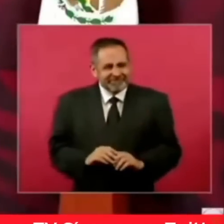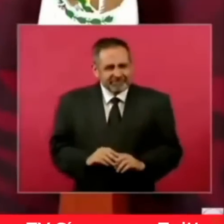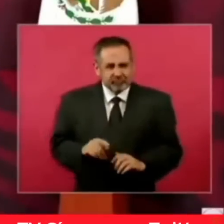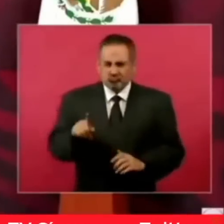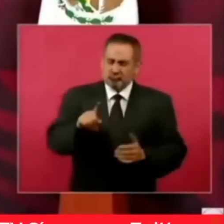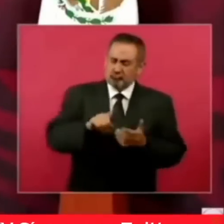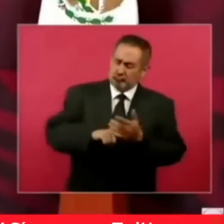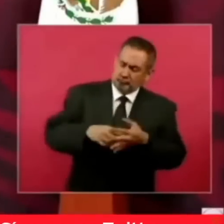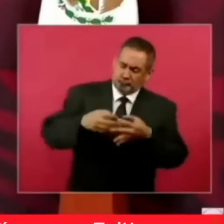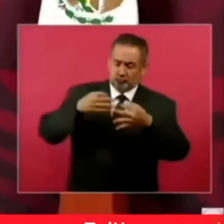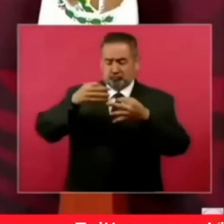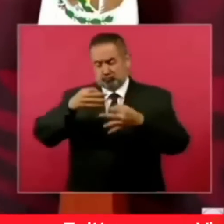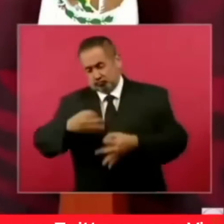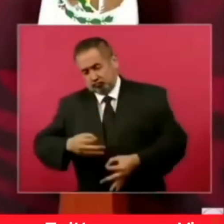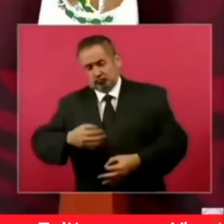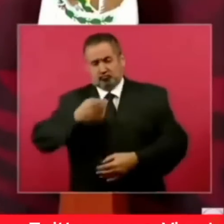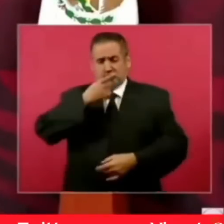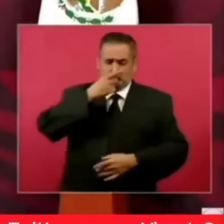gran autoridad moral.